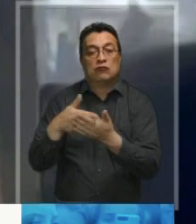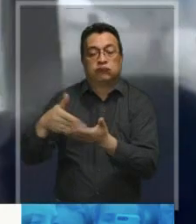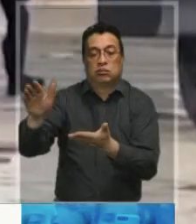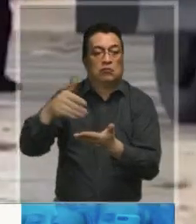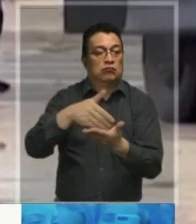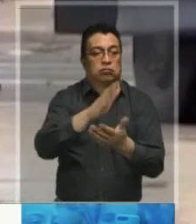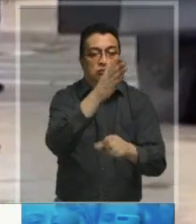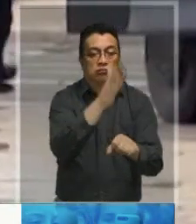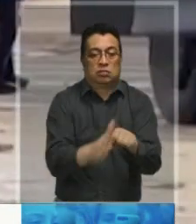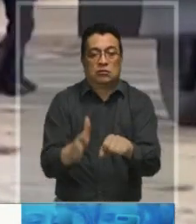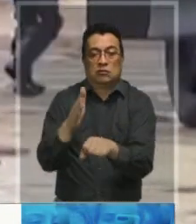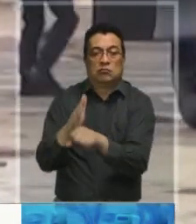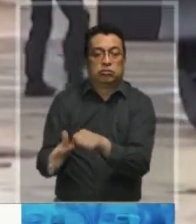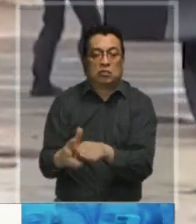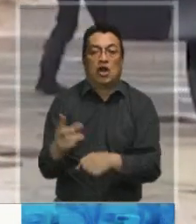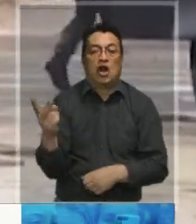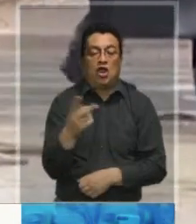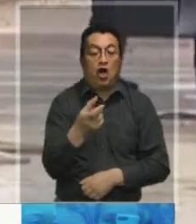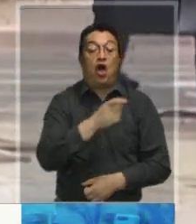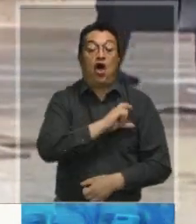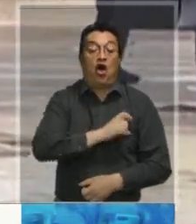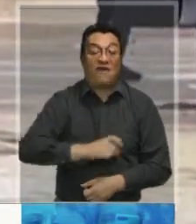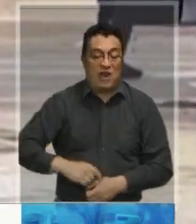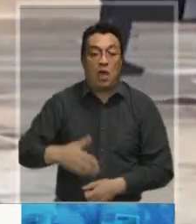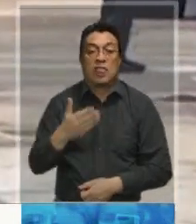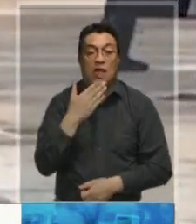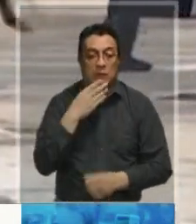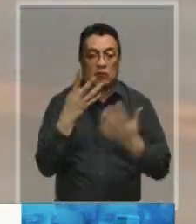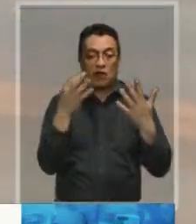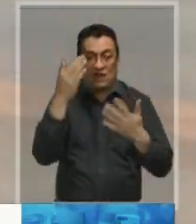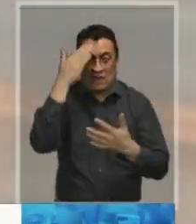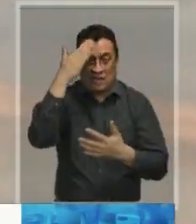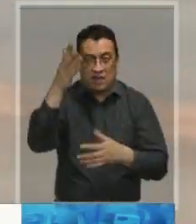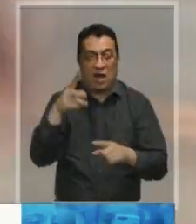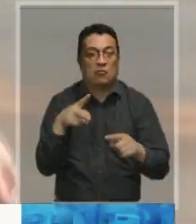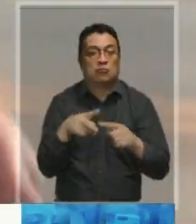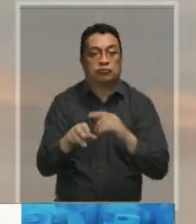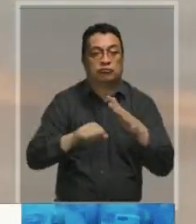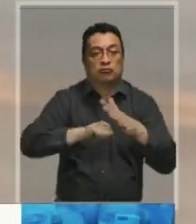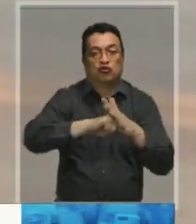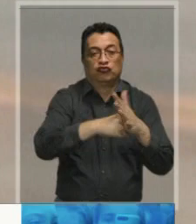sus funciones, al igual que el gobernador, por 90 días.